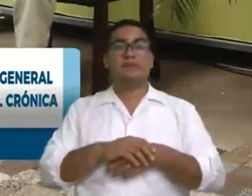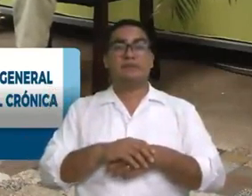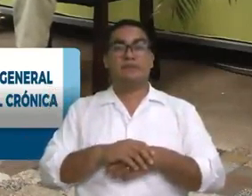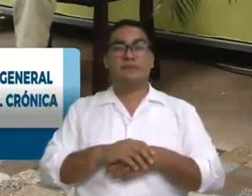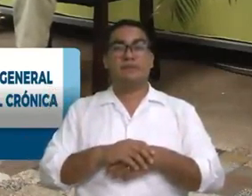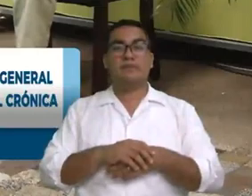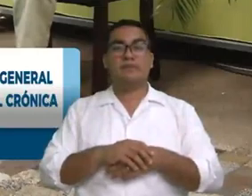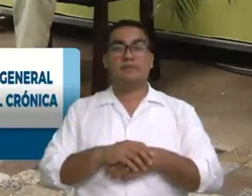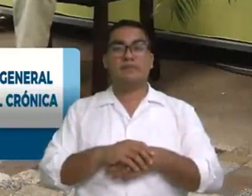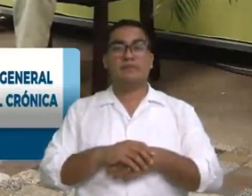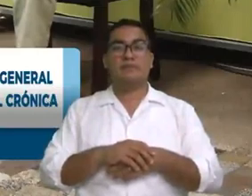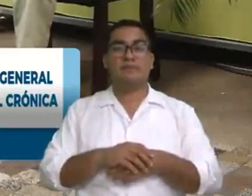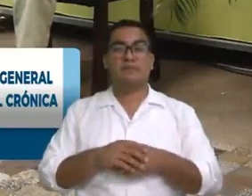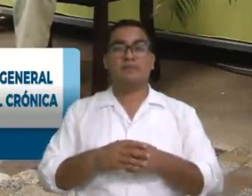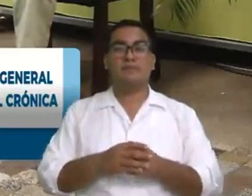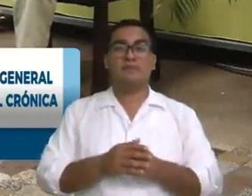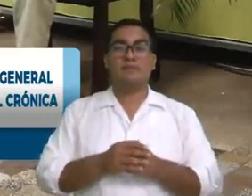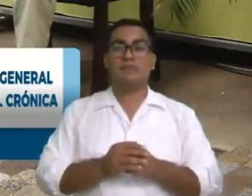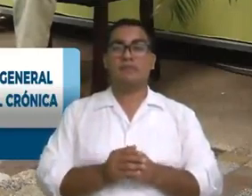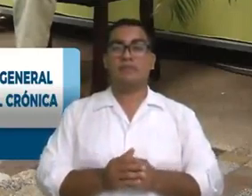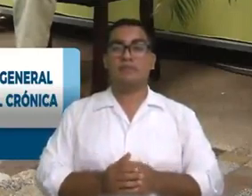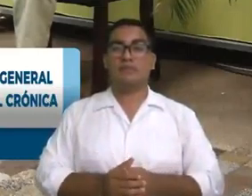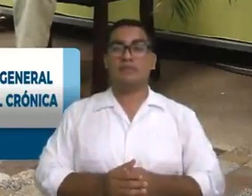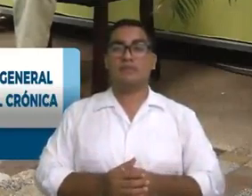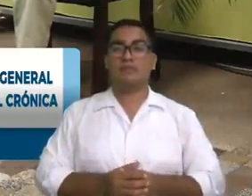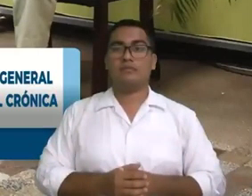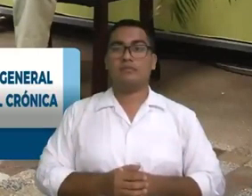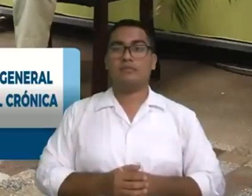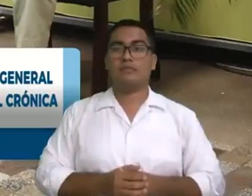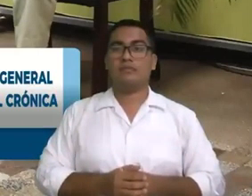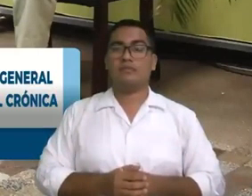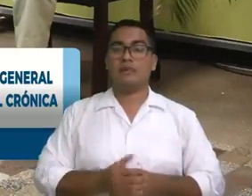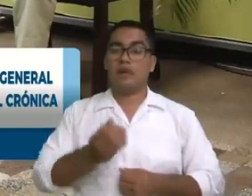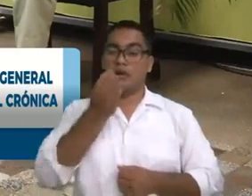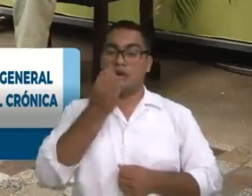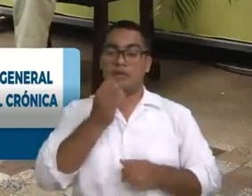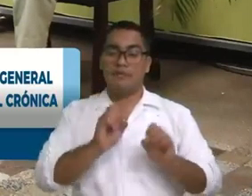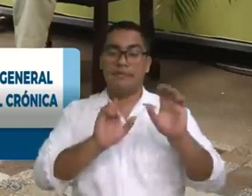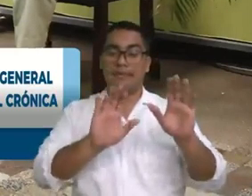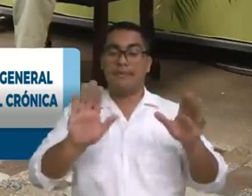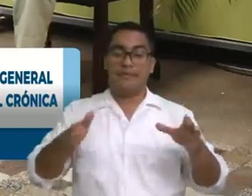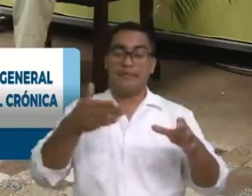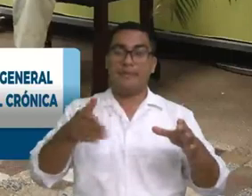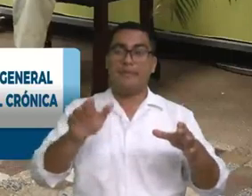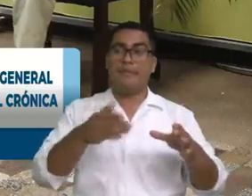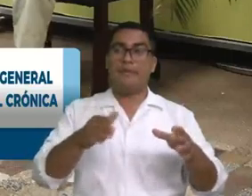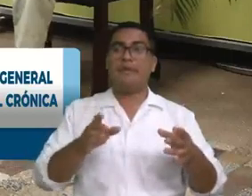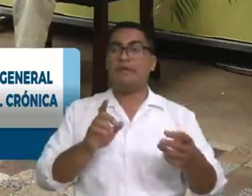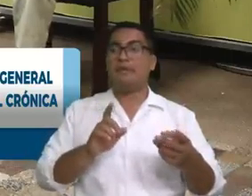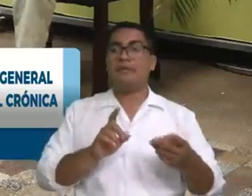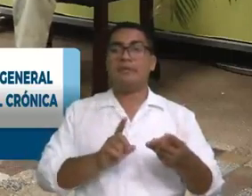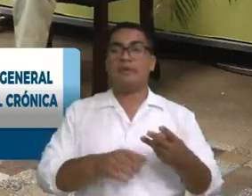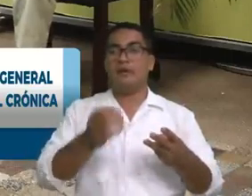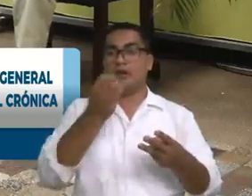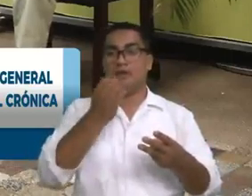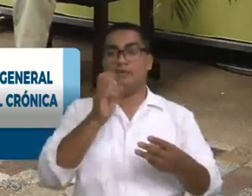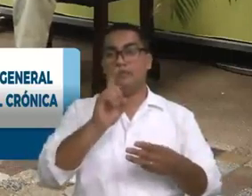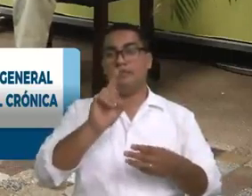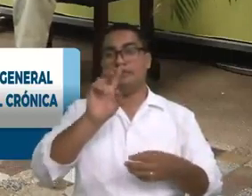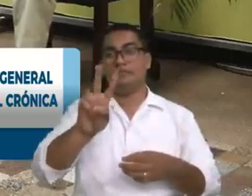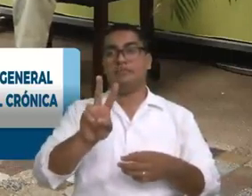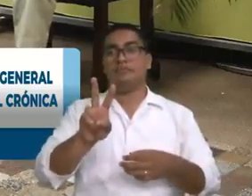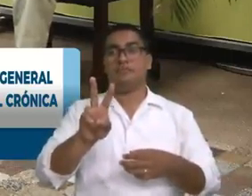comer, depende del peso, ¿verdad? Tiene que comer, hacerse sus merienditas y en su almuerzo tiene